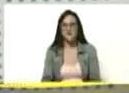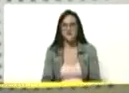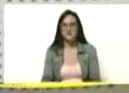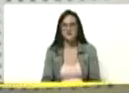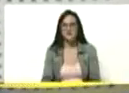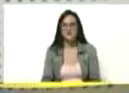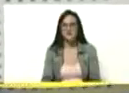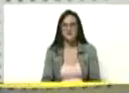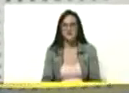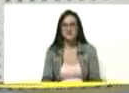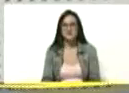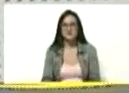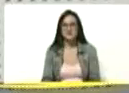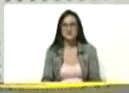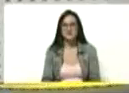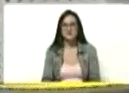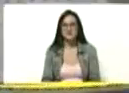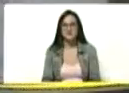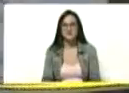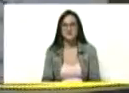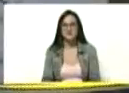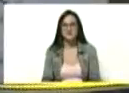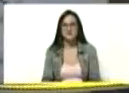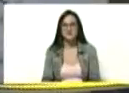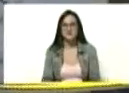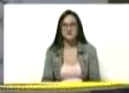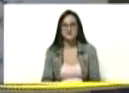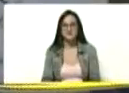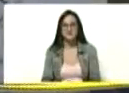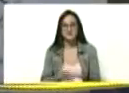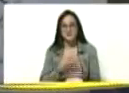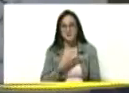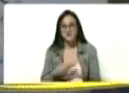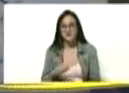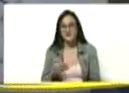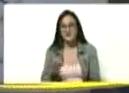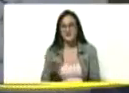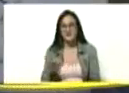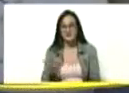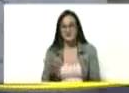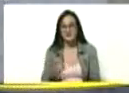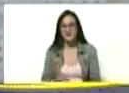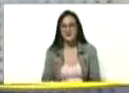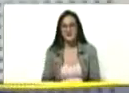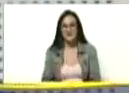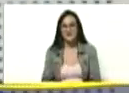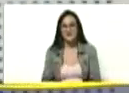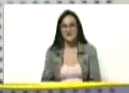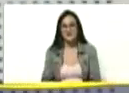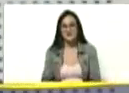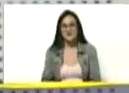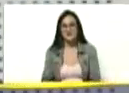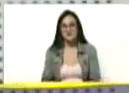Señor presidente, and speaker of this august, presidente de este augusto cónclave,